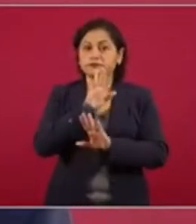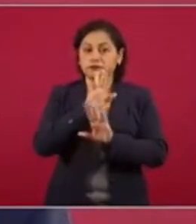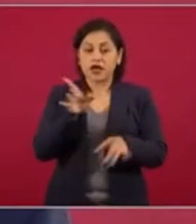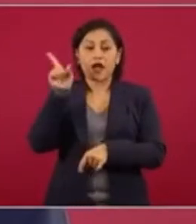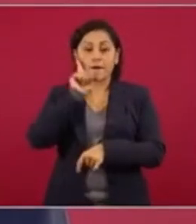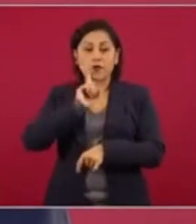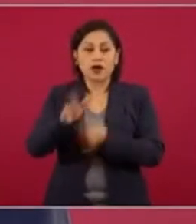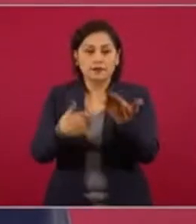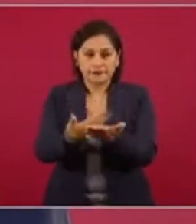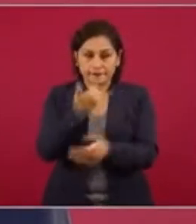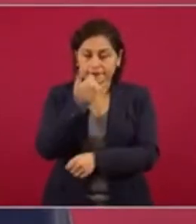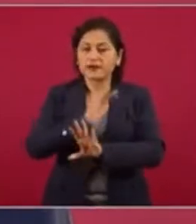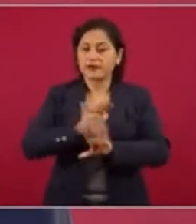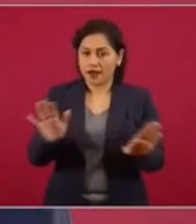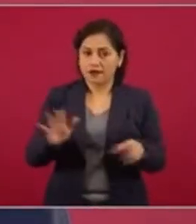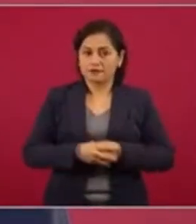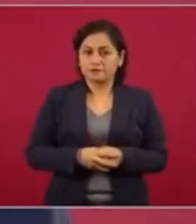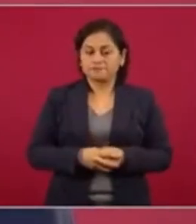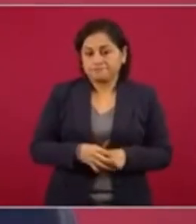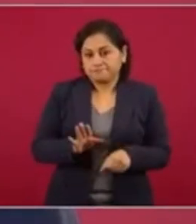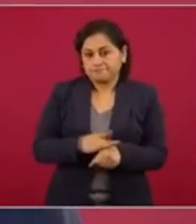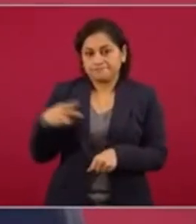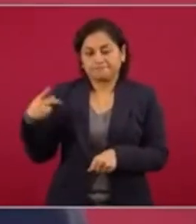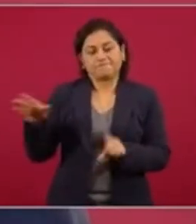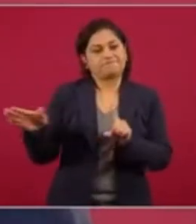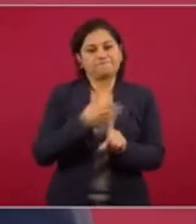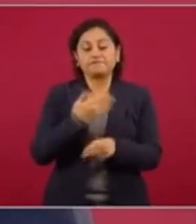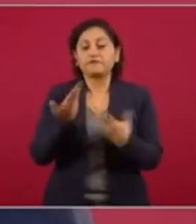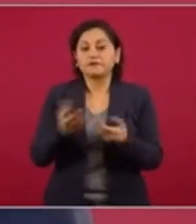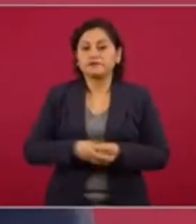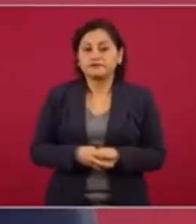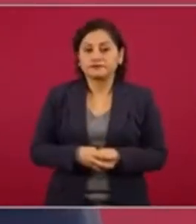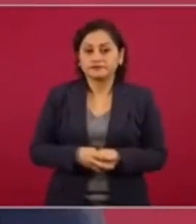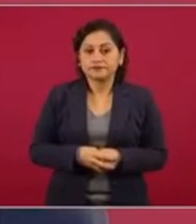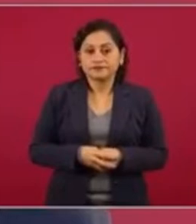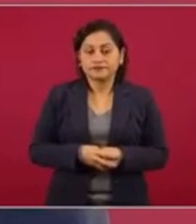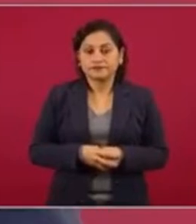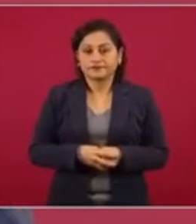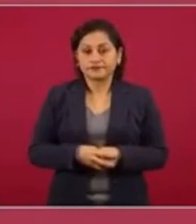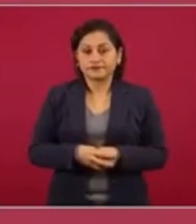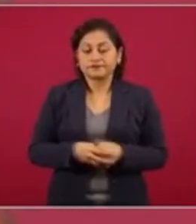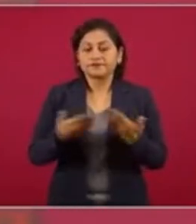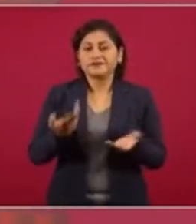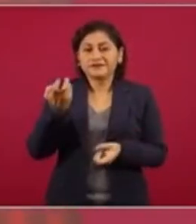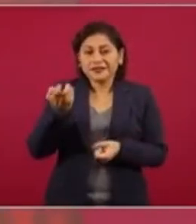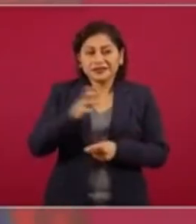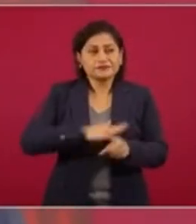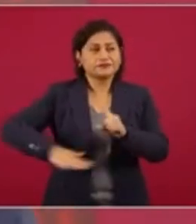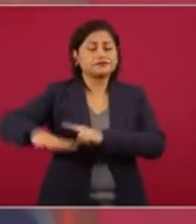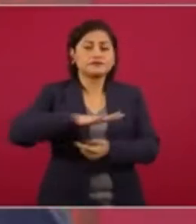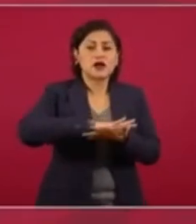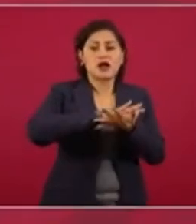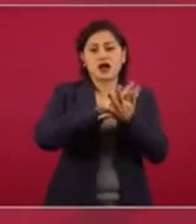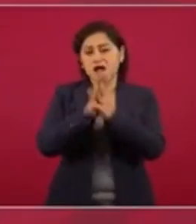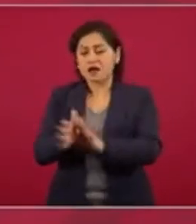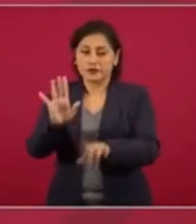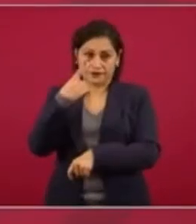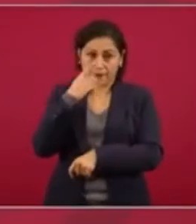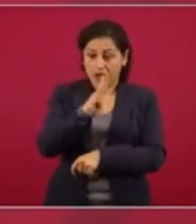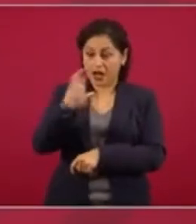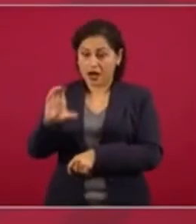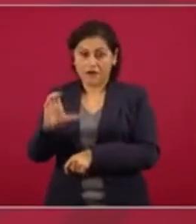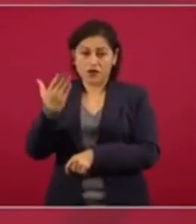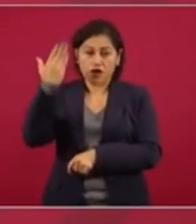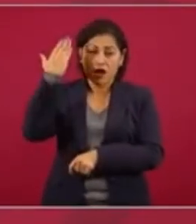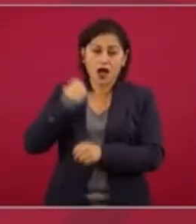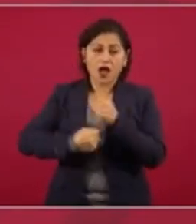ofreció disculpa a la joven, ¿sí?, por lo que hizo. Tiene que ver, pues, con los cambios que se están dando. Baja California gobernó el